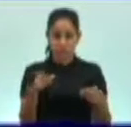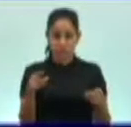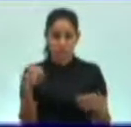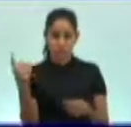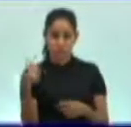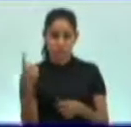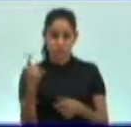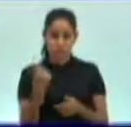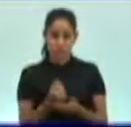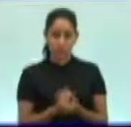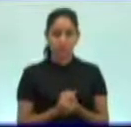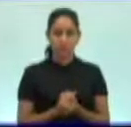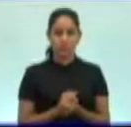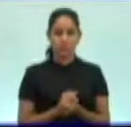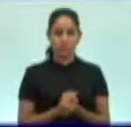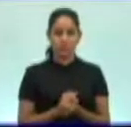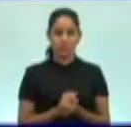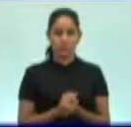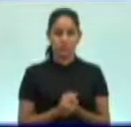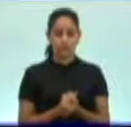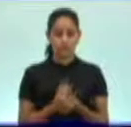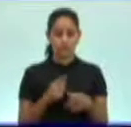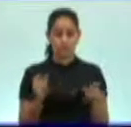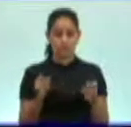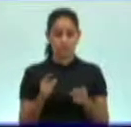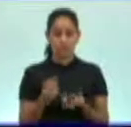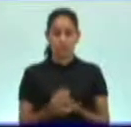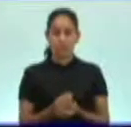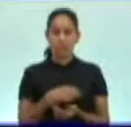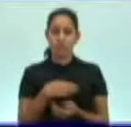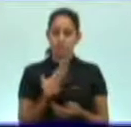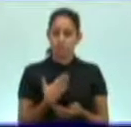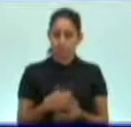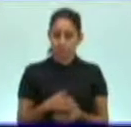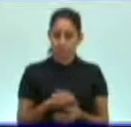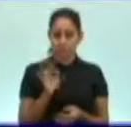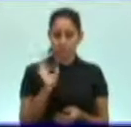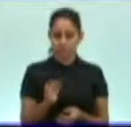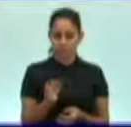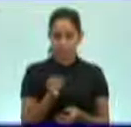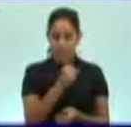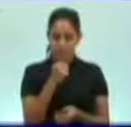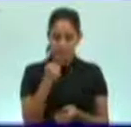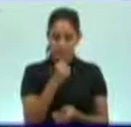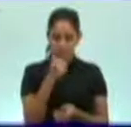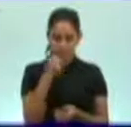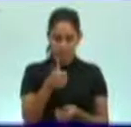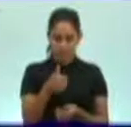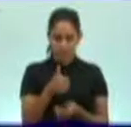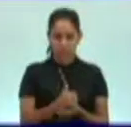de reclamar que el himno sea cantado de la forma correcta.